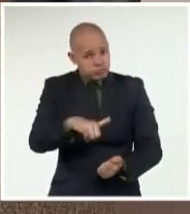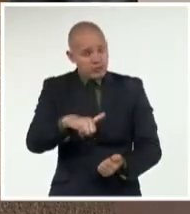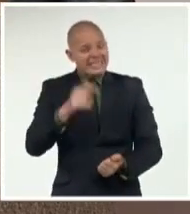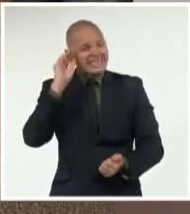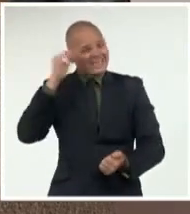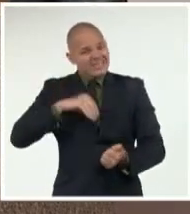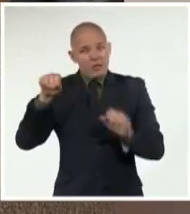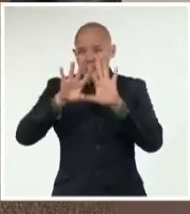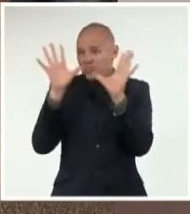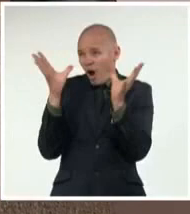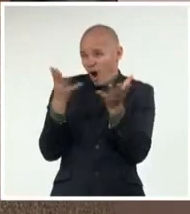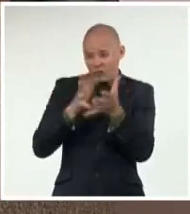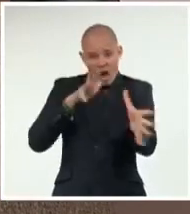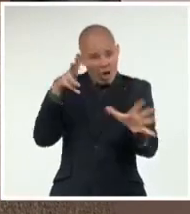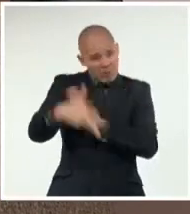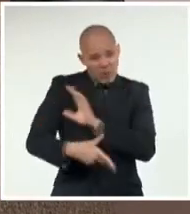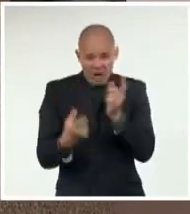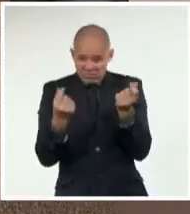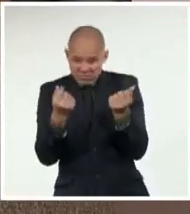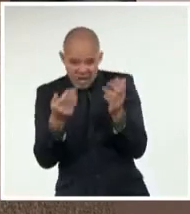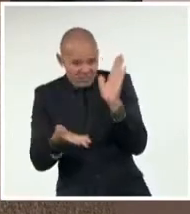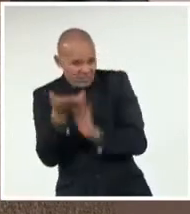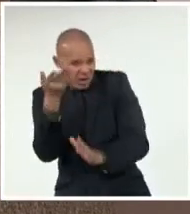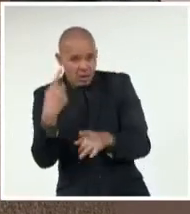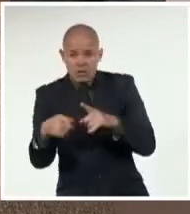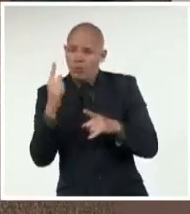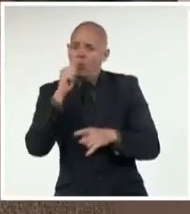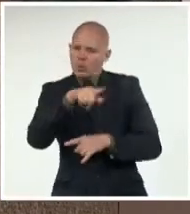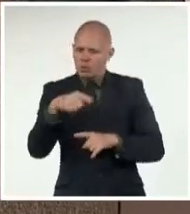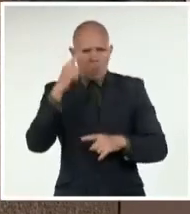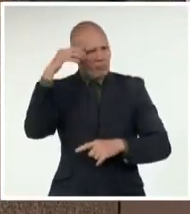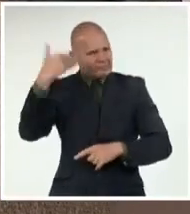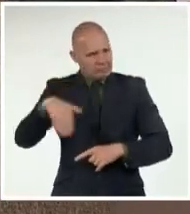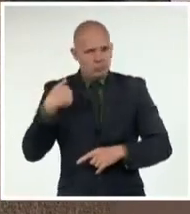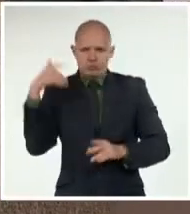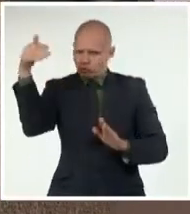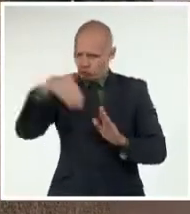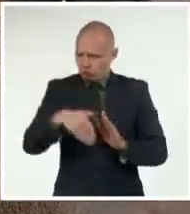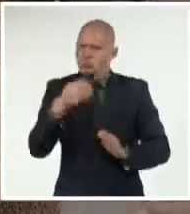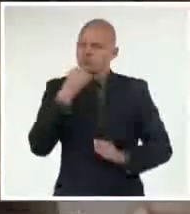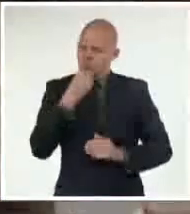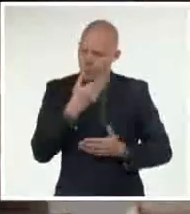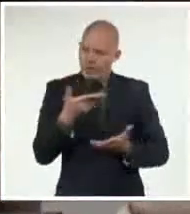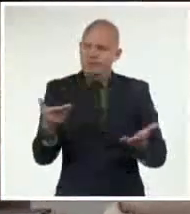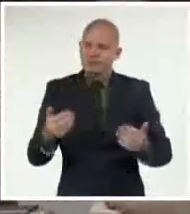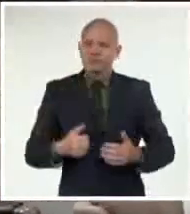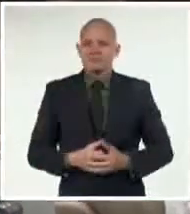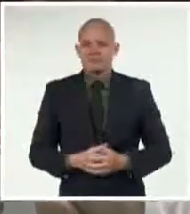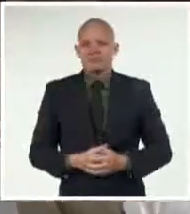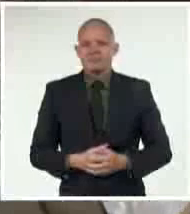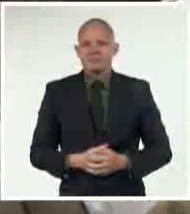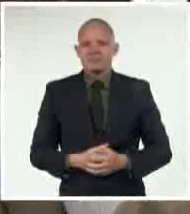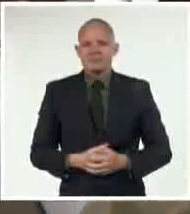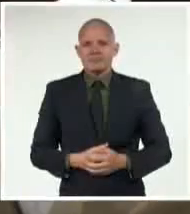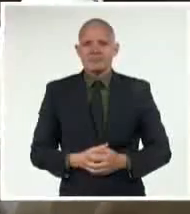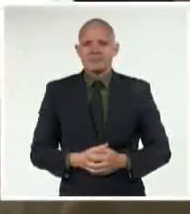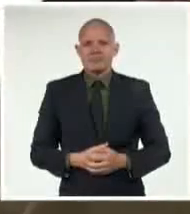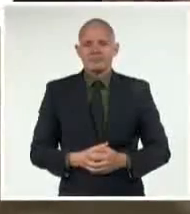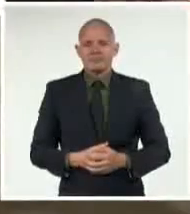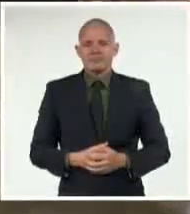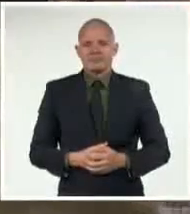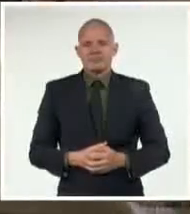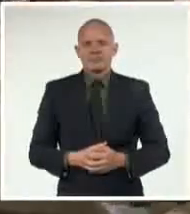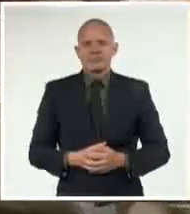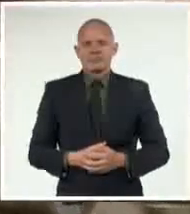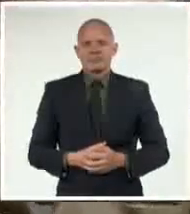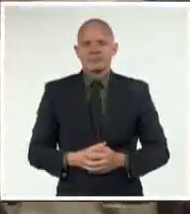de las dramáticas y complejísimas realidades políticas, económicas y sociales que sufren la mayoría de los países de